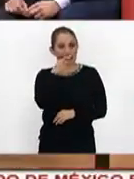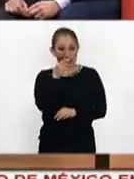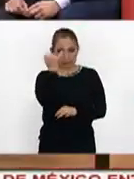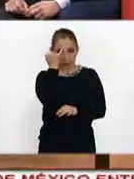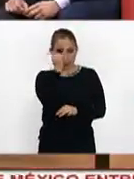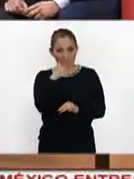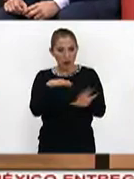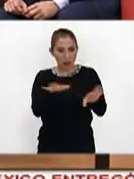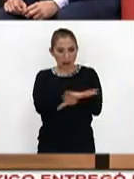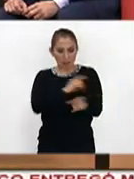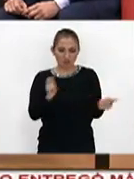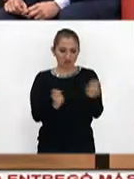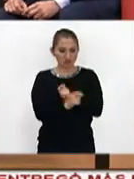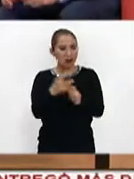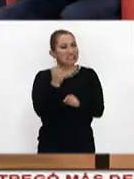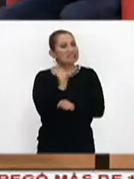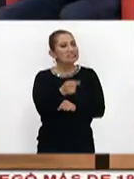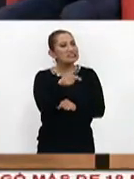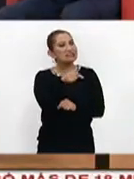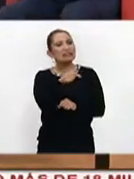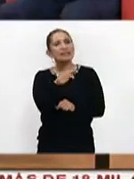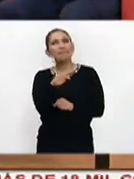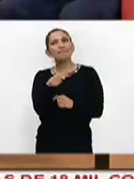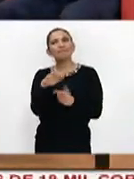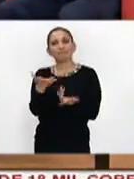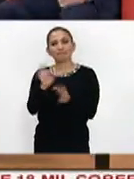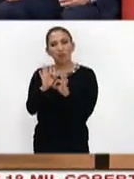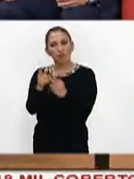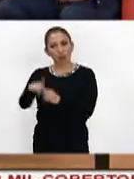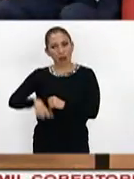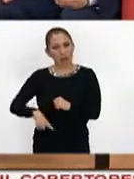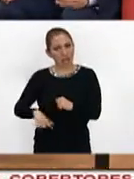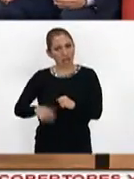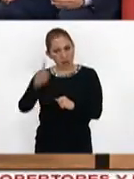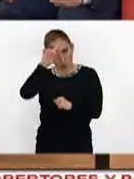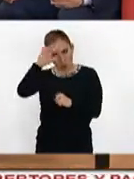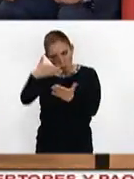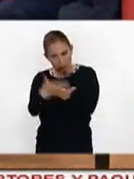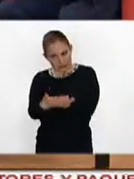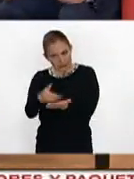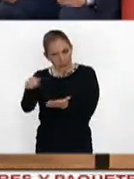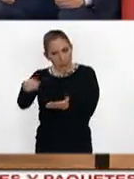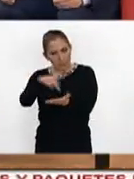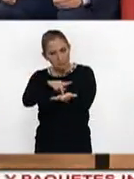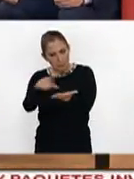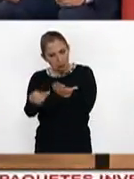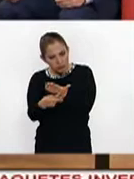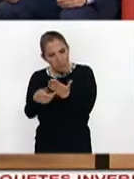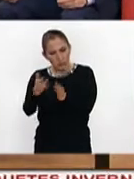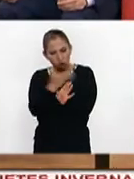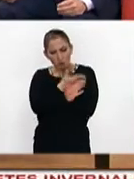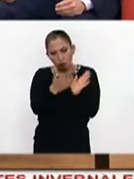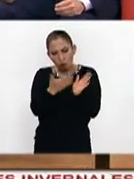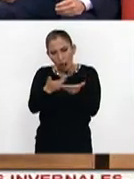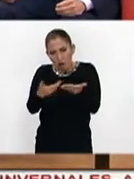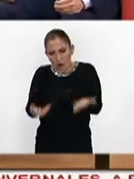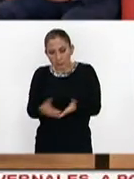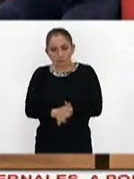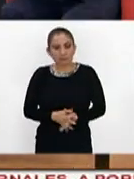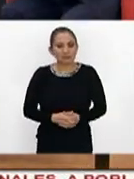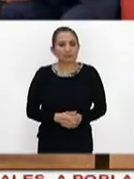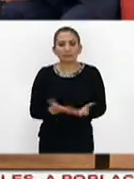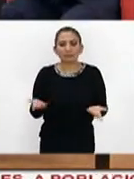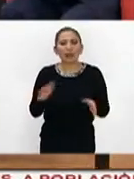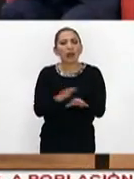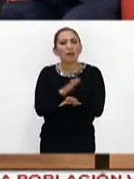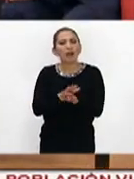supuso un cambio radical en cuanto a la forma de gobierno, a las propuestas de gobierno, a los proyectos que vienen a partir de ahora. ¿En